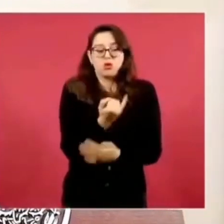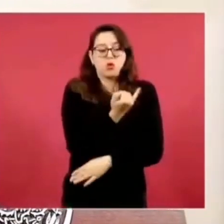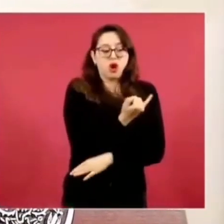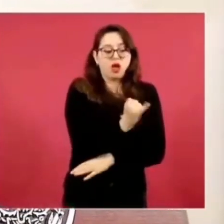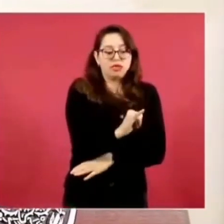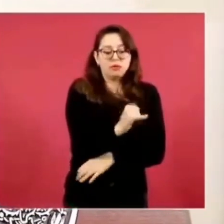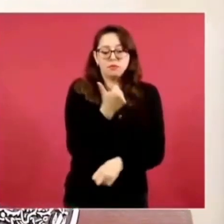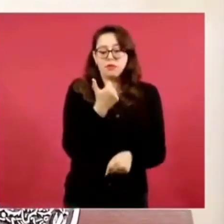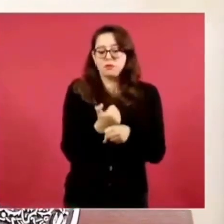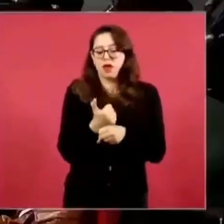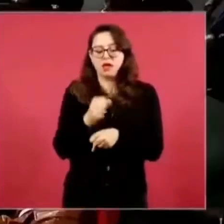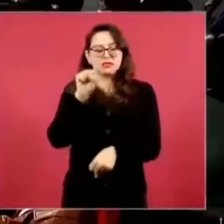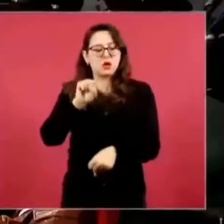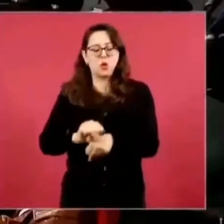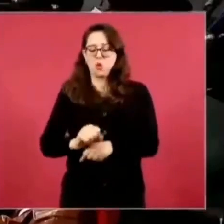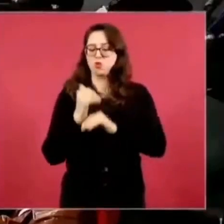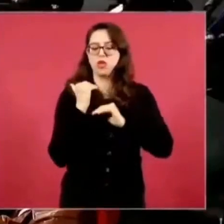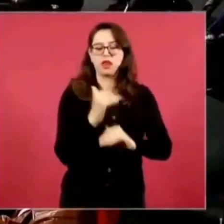Ahí empezaron,